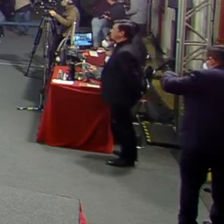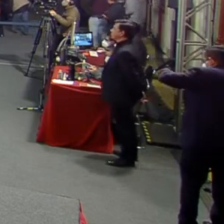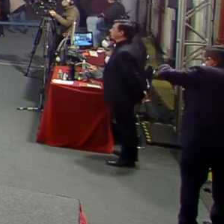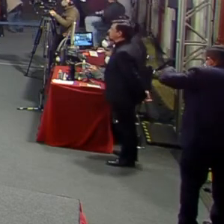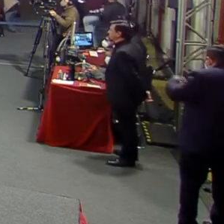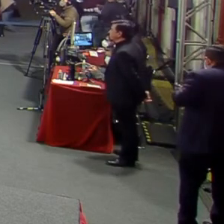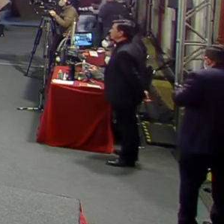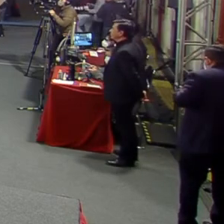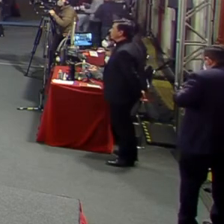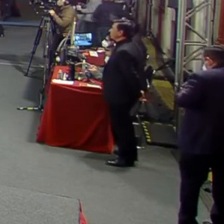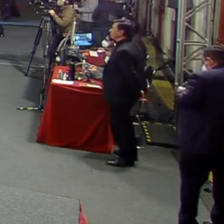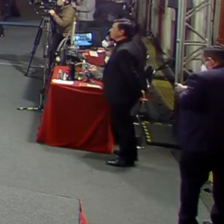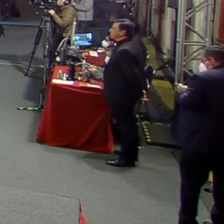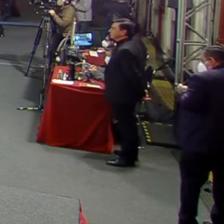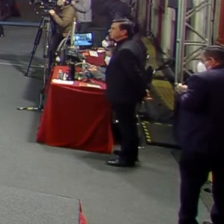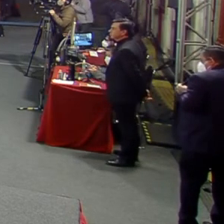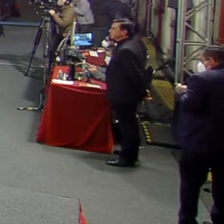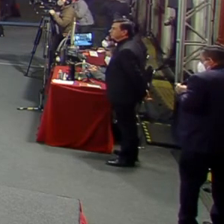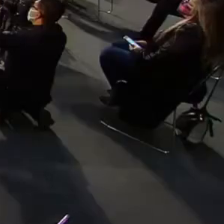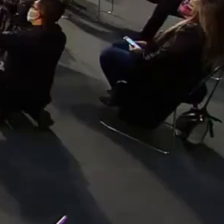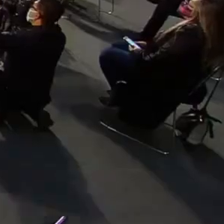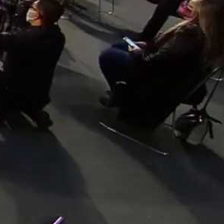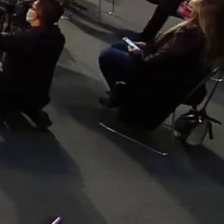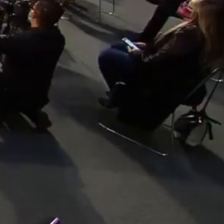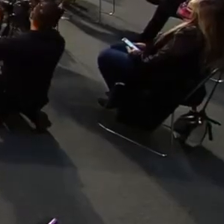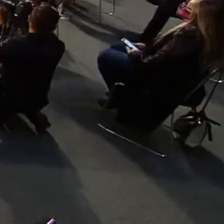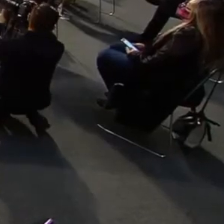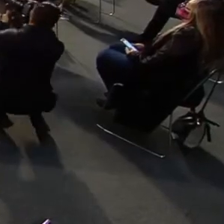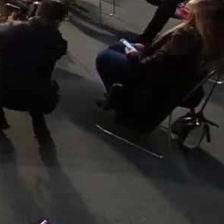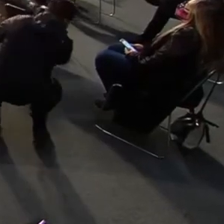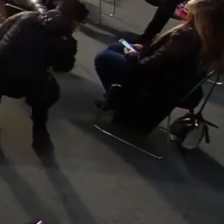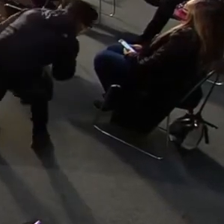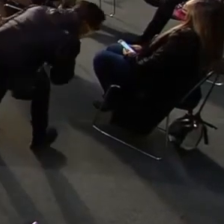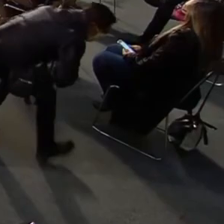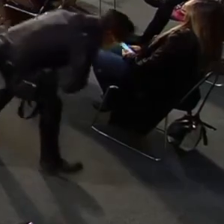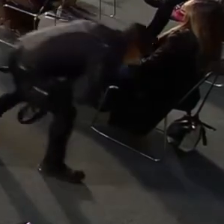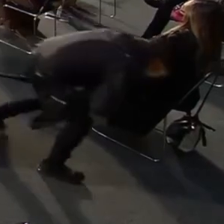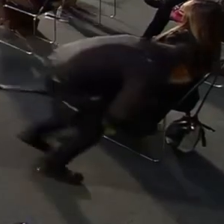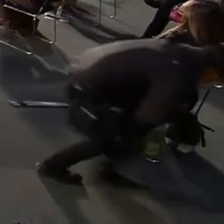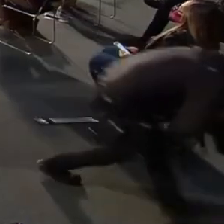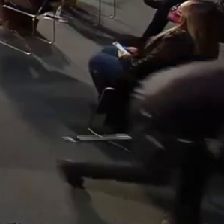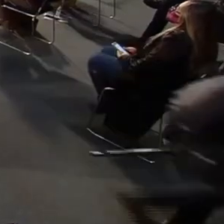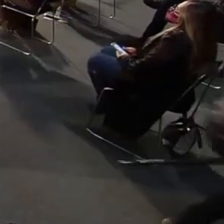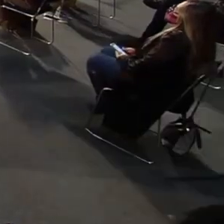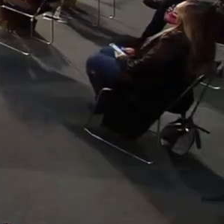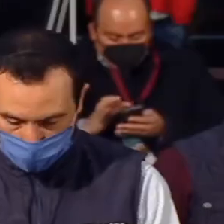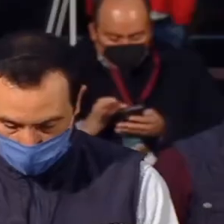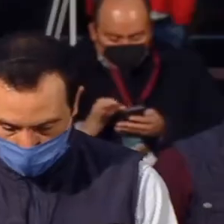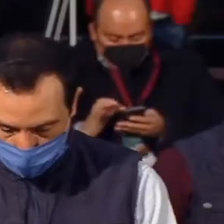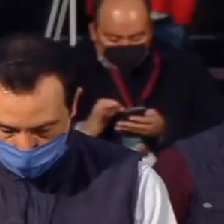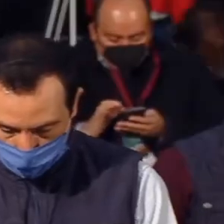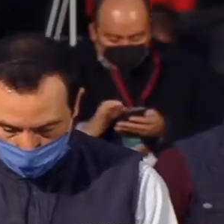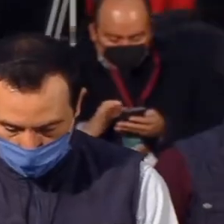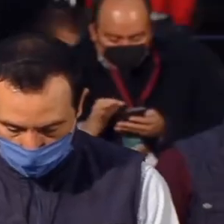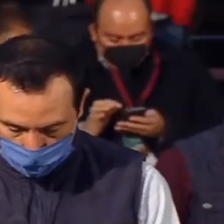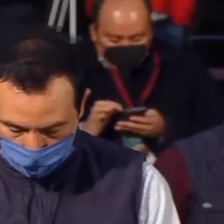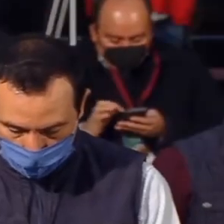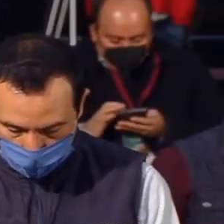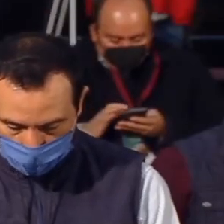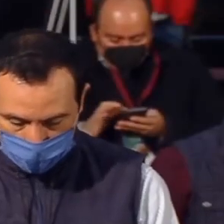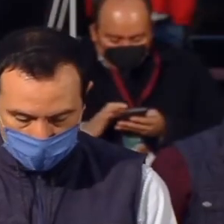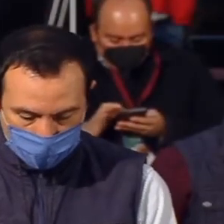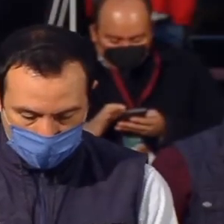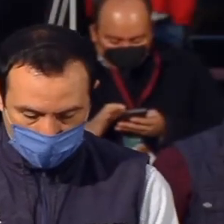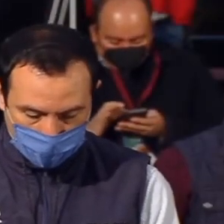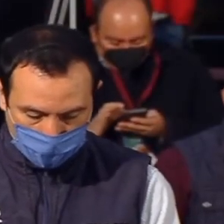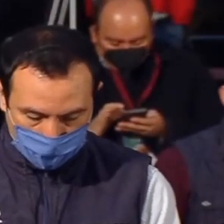Qué gusto que esté bien, tenerlo de regreso. Si nos puede platicar, pues, cómo vivió esta enfermedad, cómo fue este